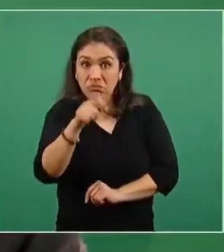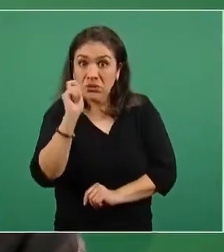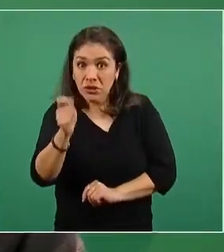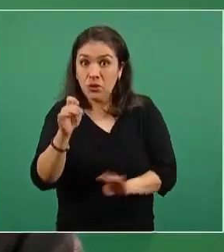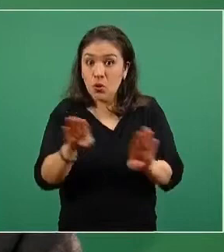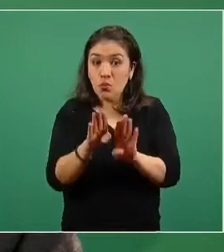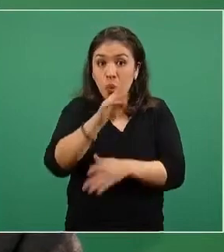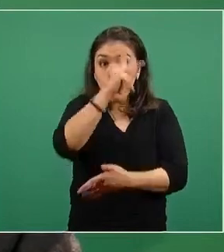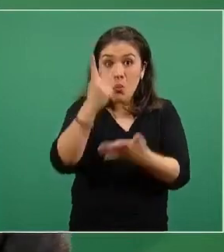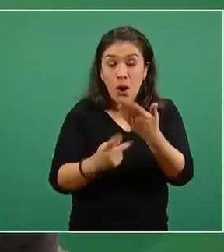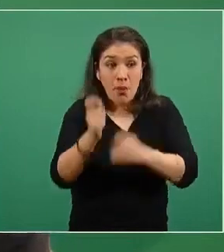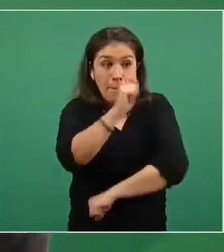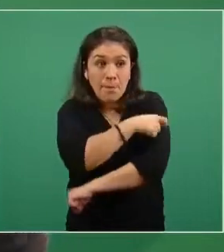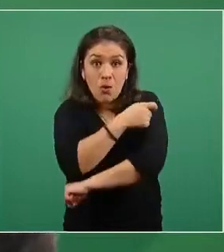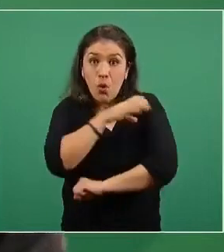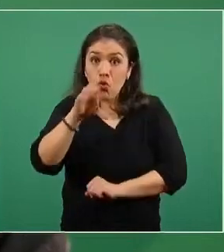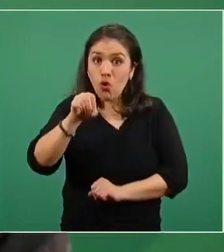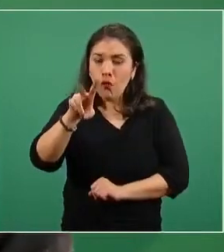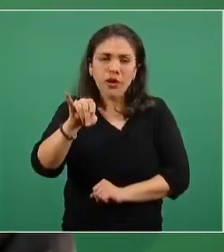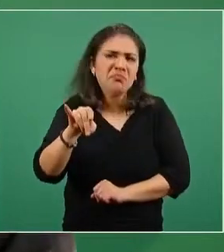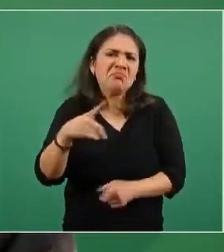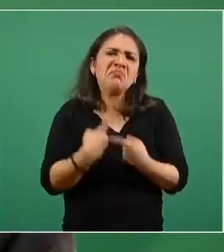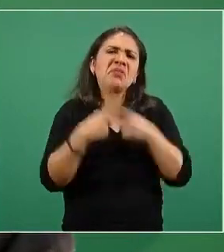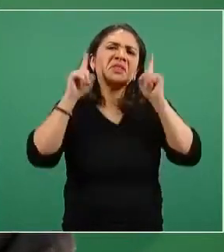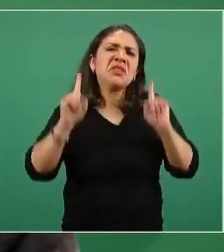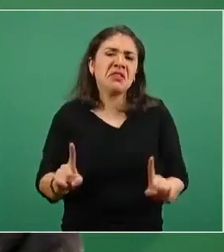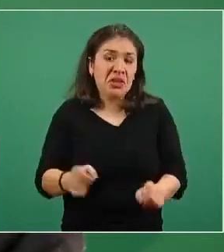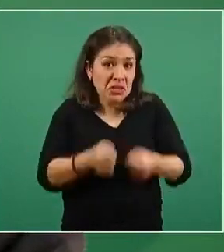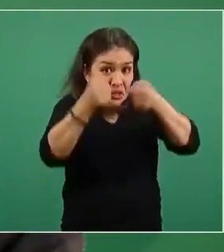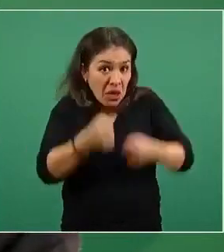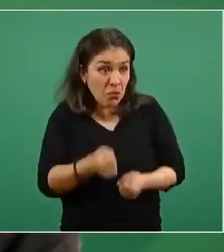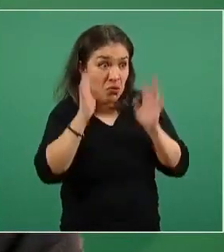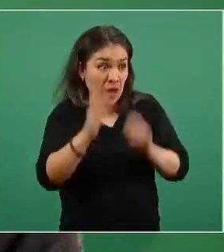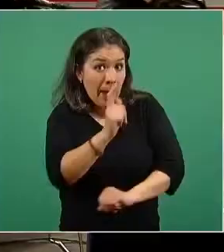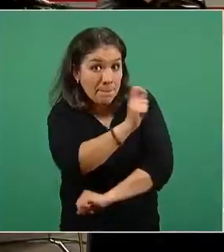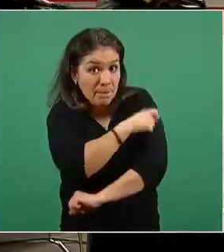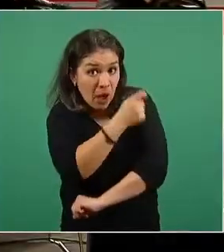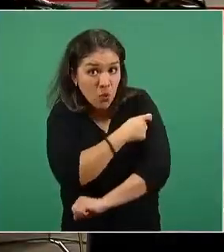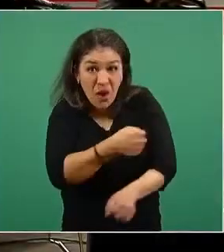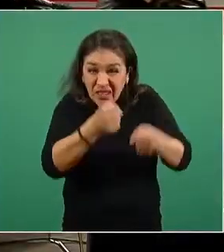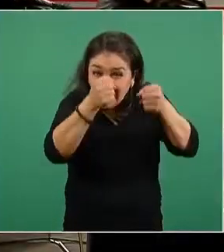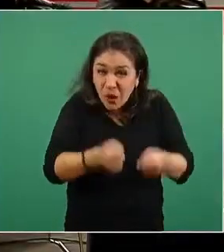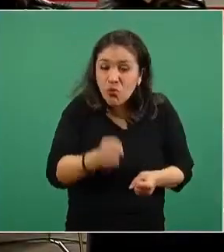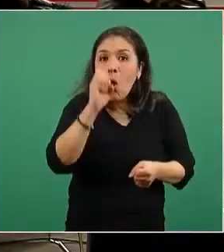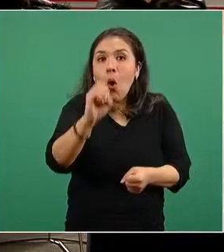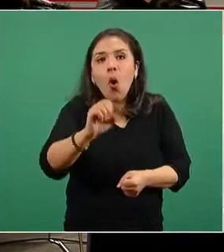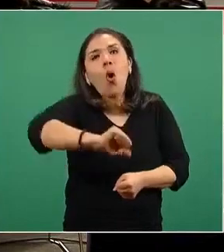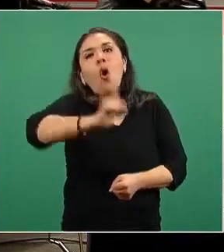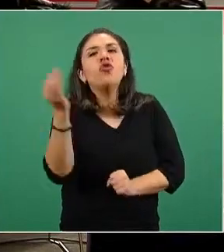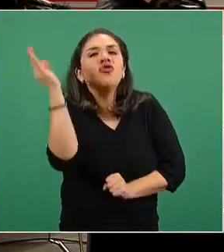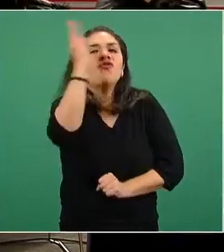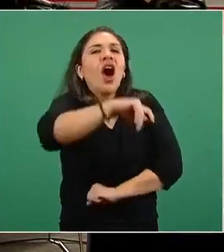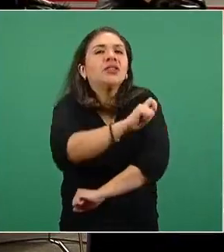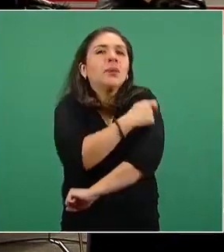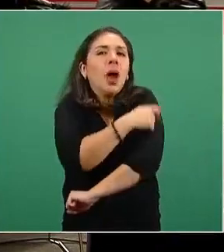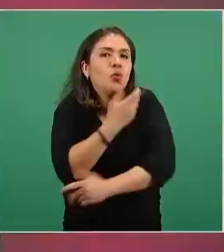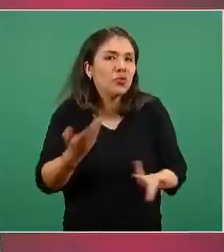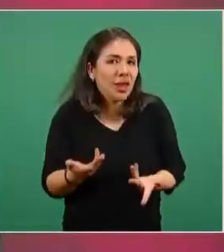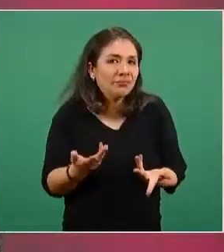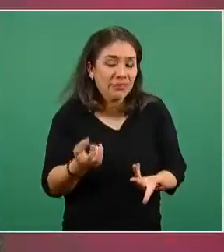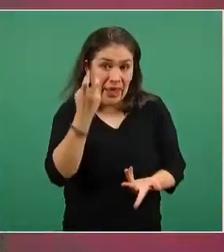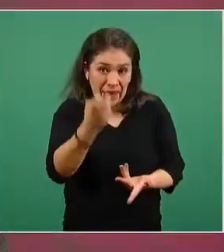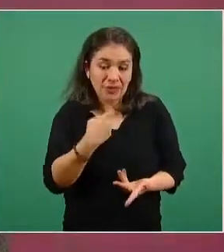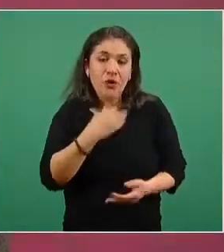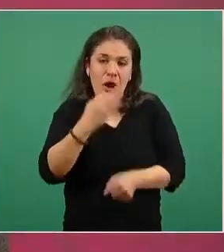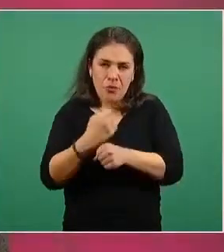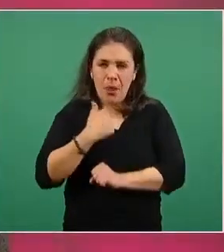el programa de vacunación COVID. De hecho, ni siquiera están seguros si les tocó vacuna o les tocó el elemento placebo. Y aprovecho aquí el renglón seguido, y